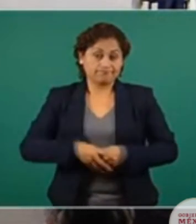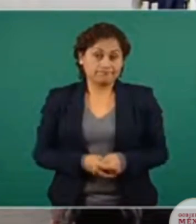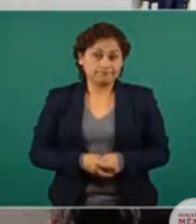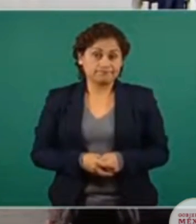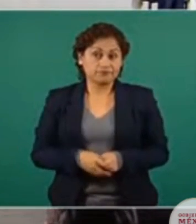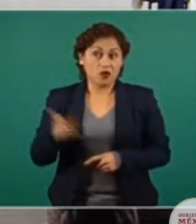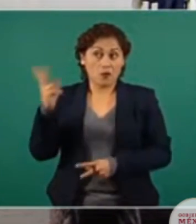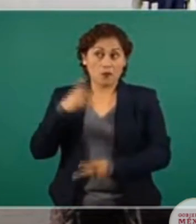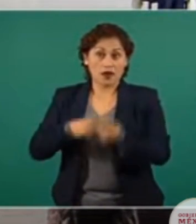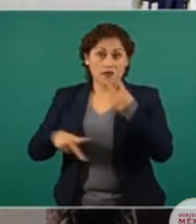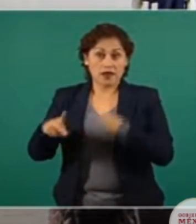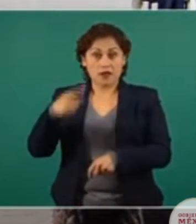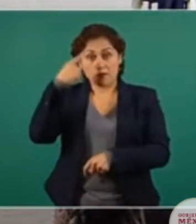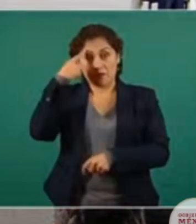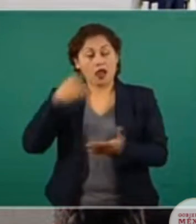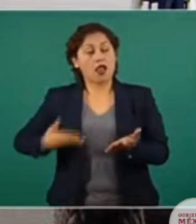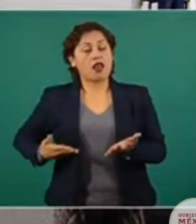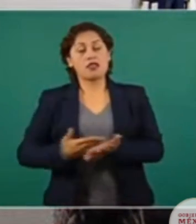como tierra de conquista